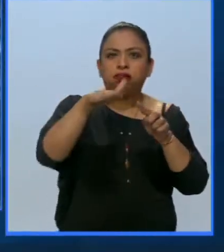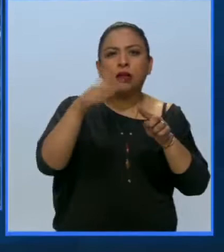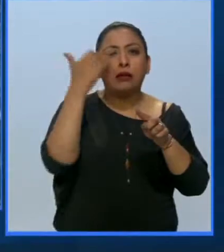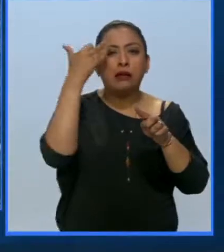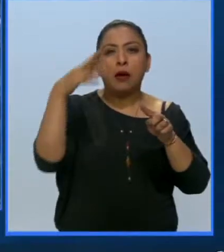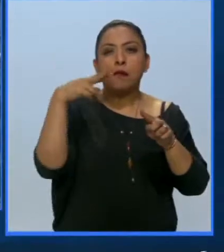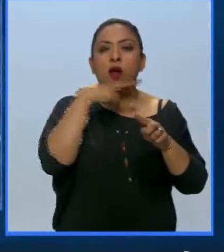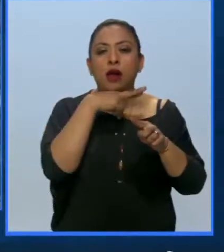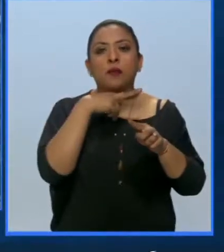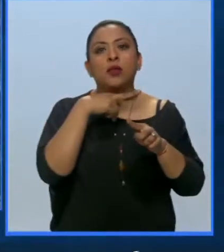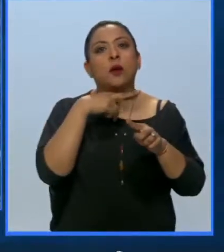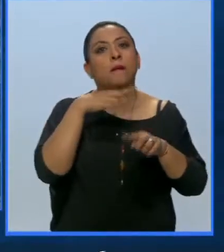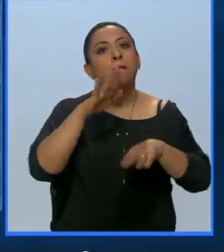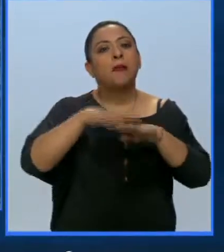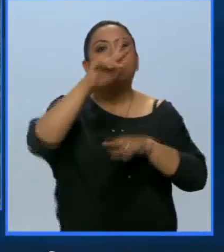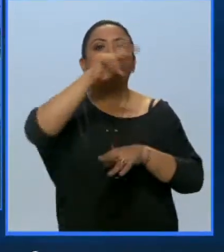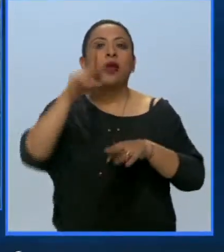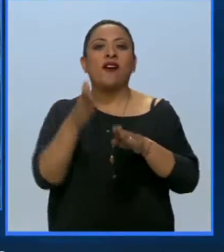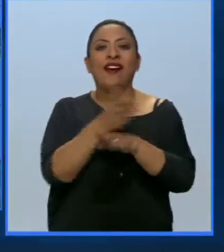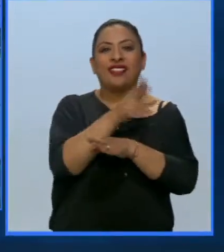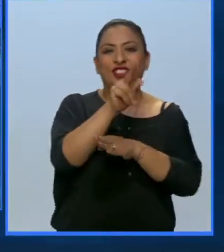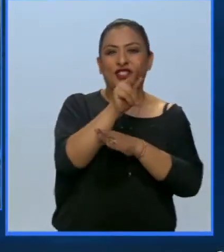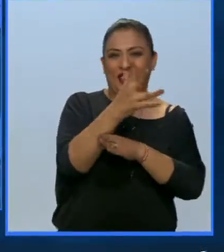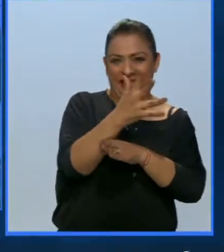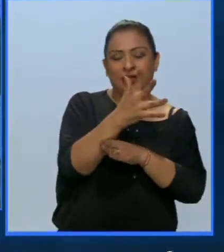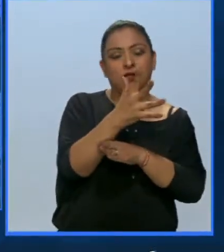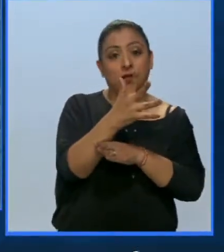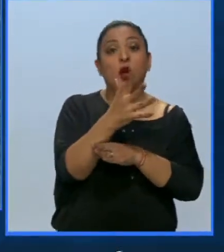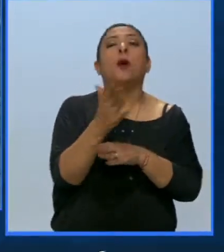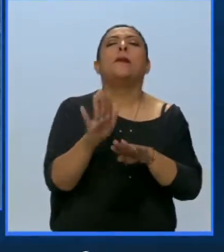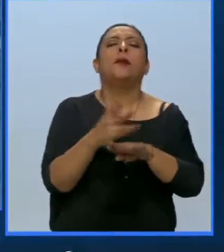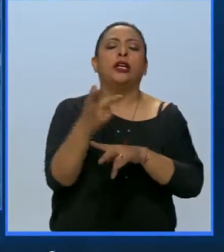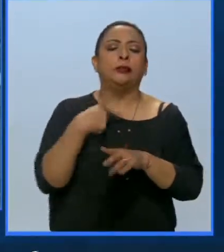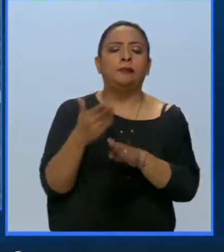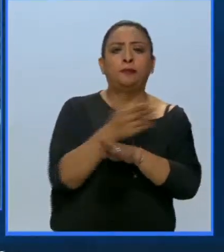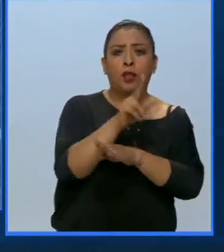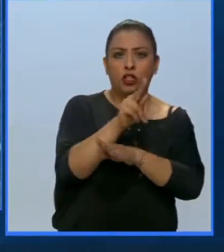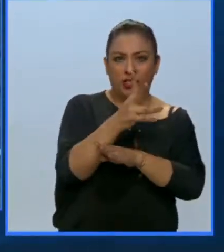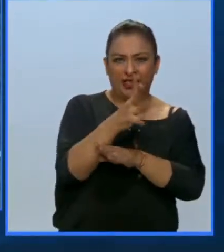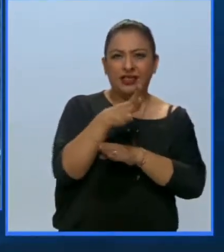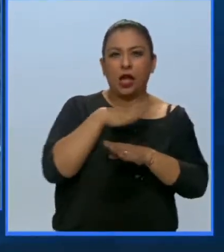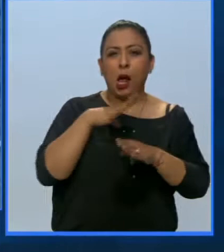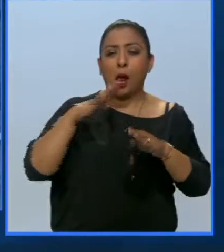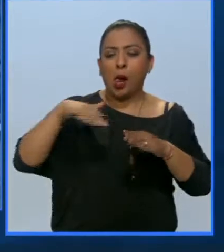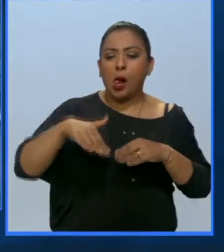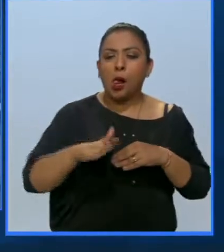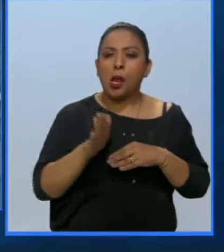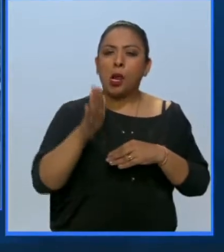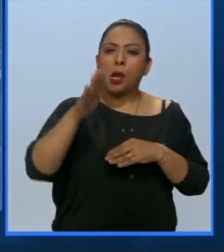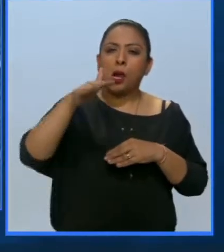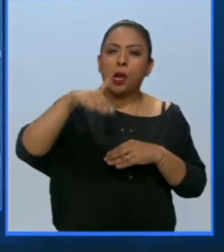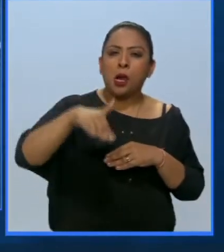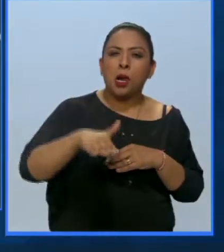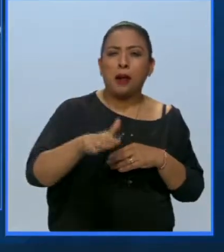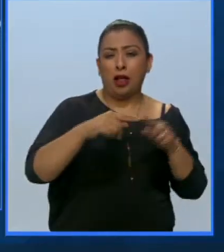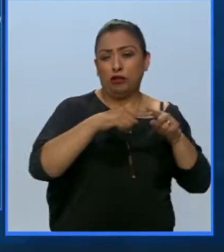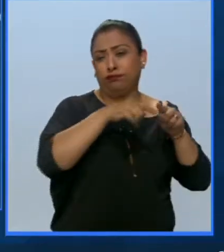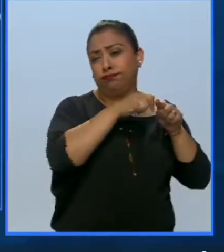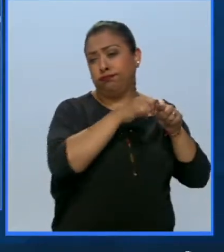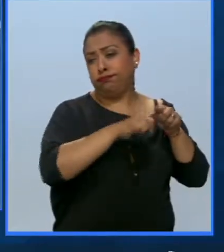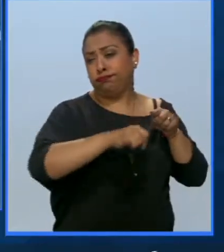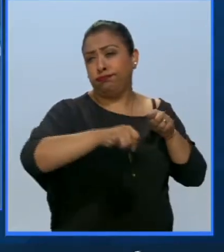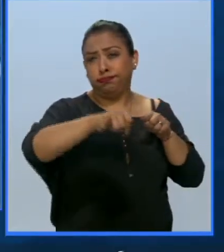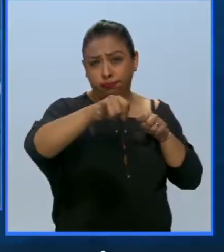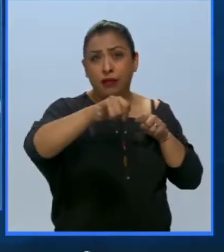corto fue mucho más grande que en 85. ¿Por qué? Porque en 85 las ondas viajaron una distancia tan grande que